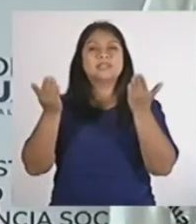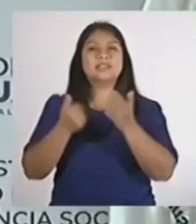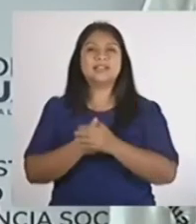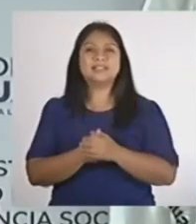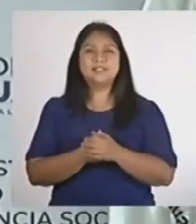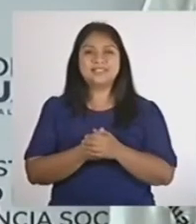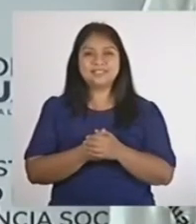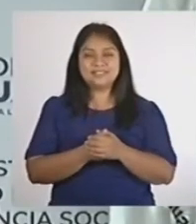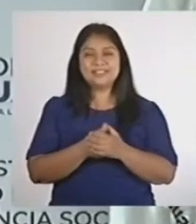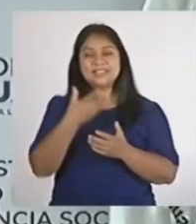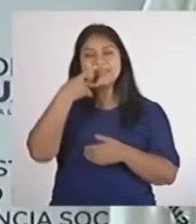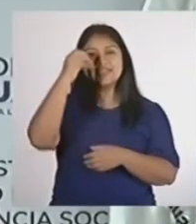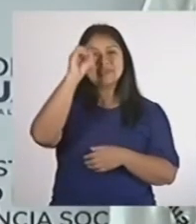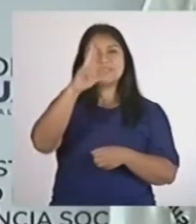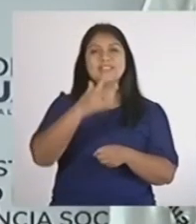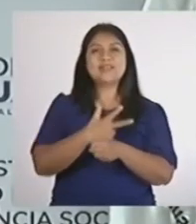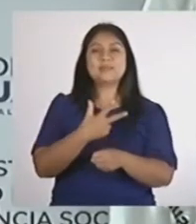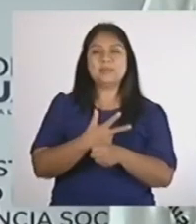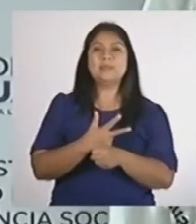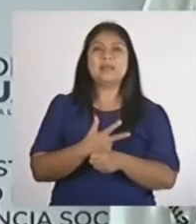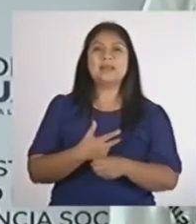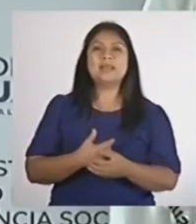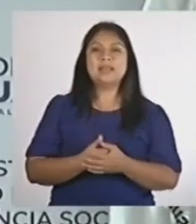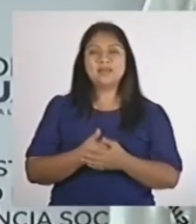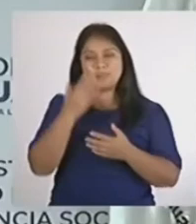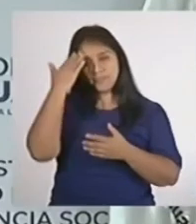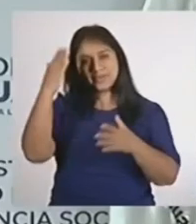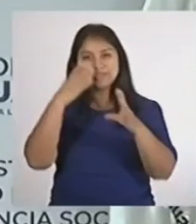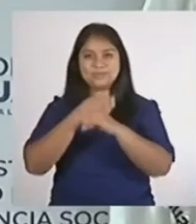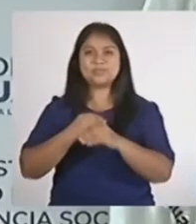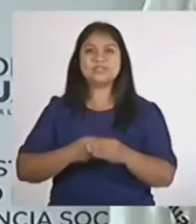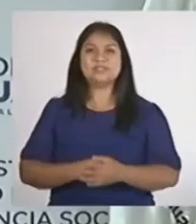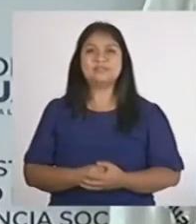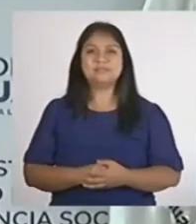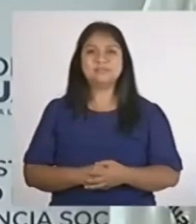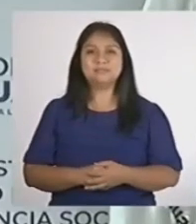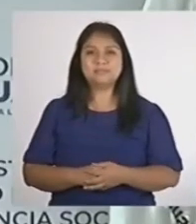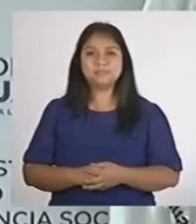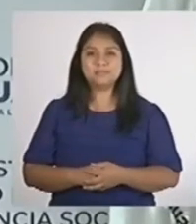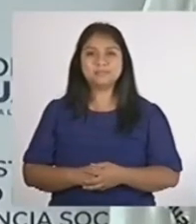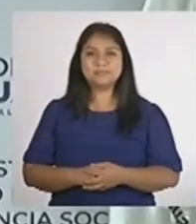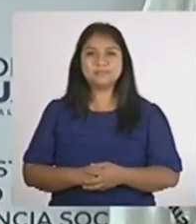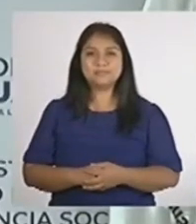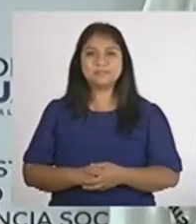saldremos adelante y que Dios bendiga a Guatemala. Muy buenas noches.